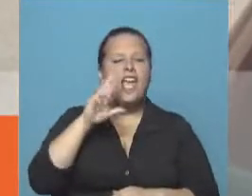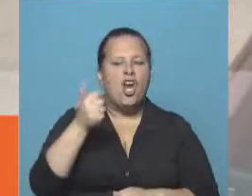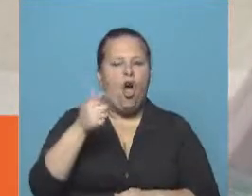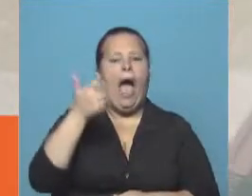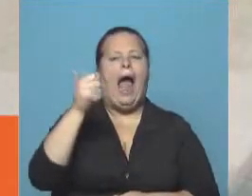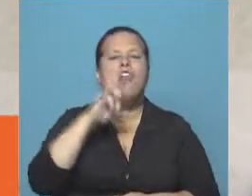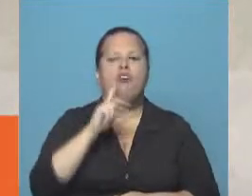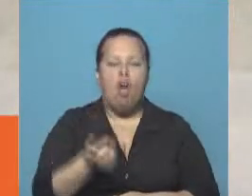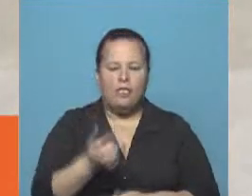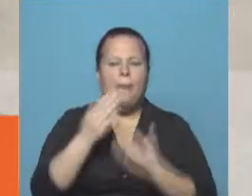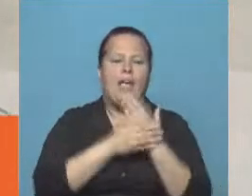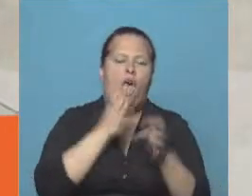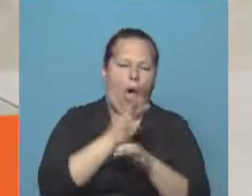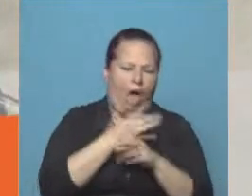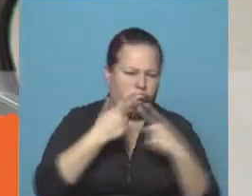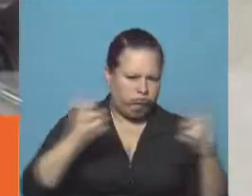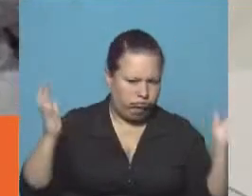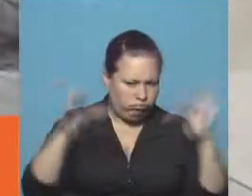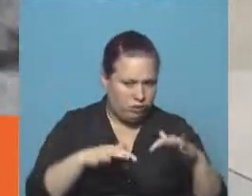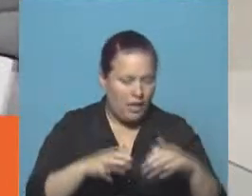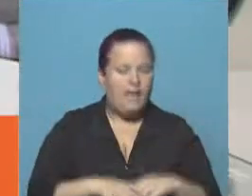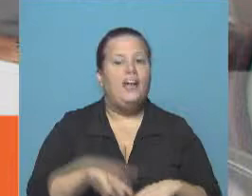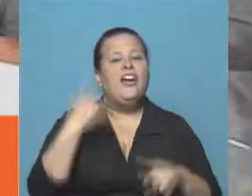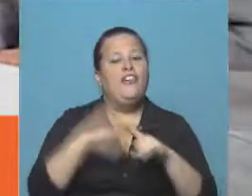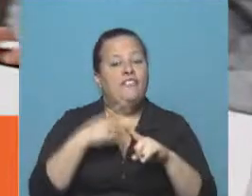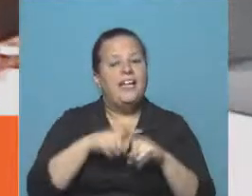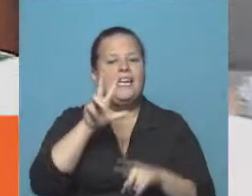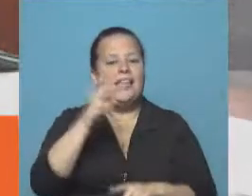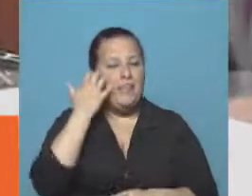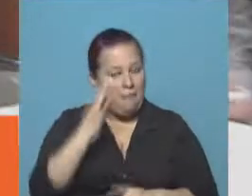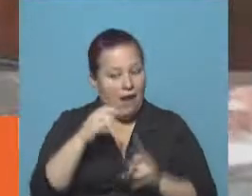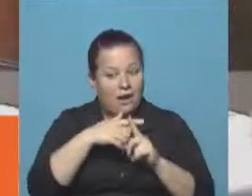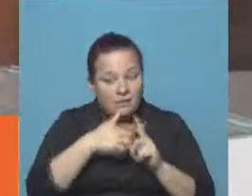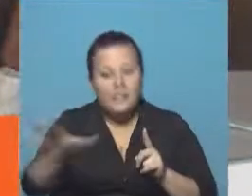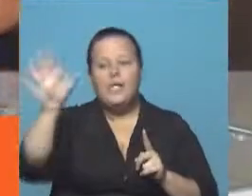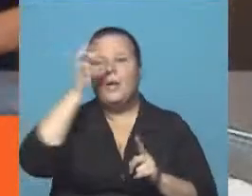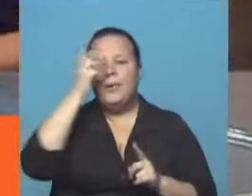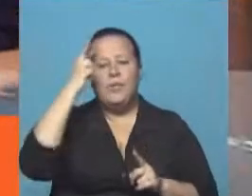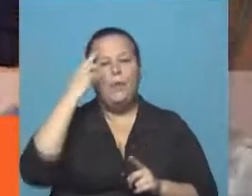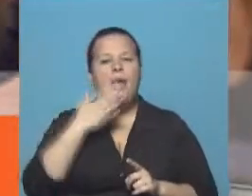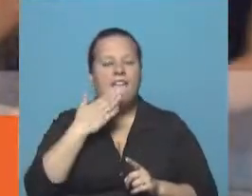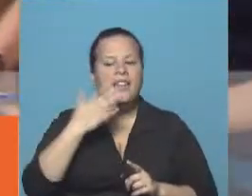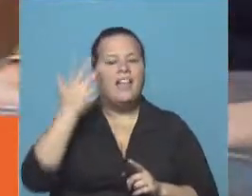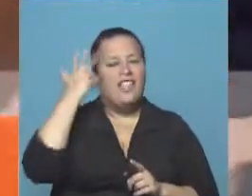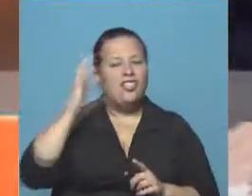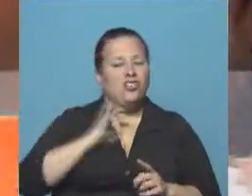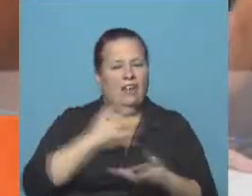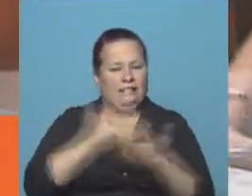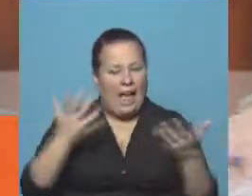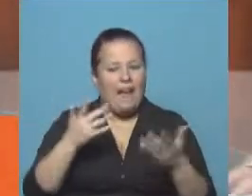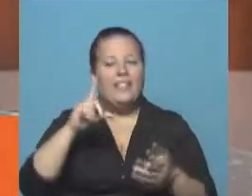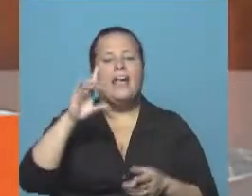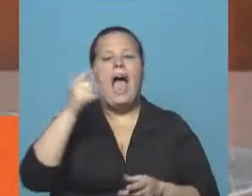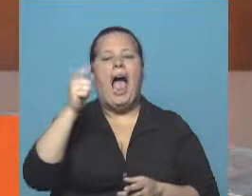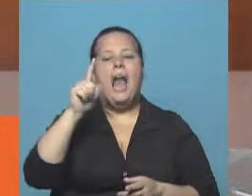y ministro de Educación y demás, y se festejó el 3 de mayo. A partir de ahí, el 29 de abril, 18 años después, Ignacio